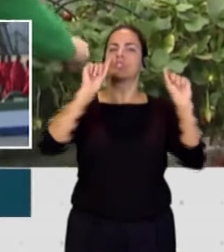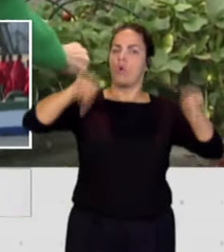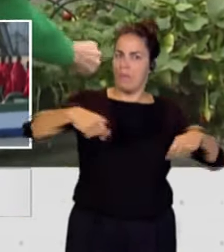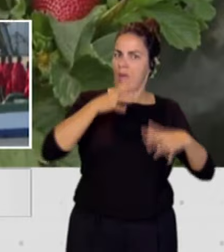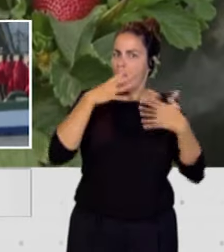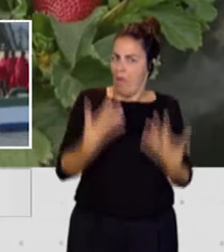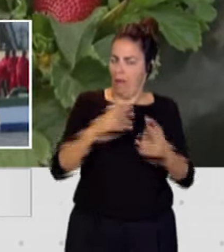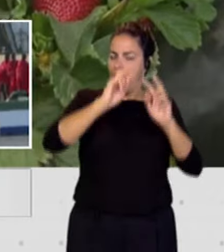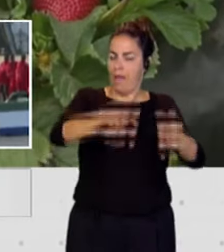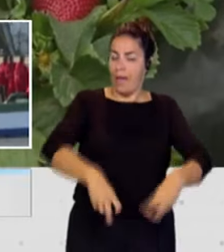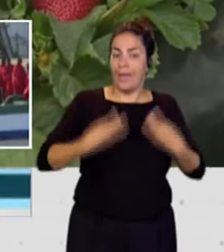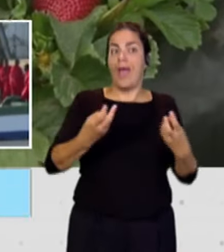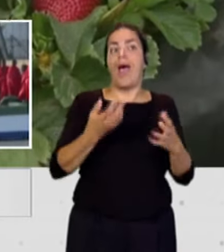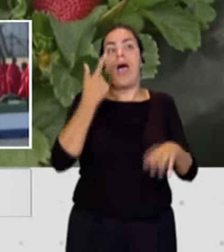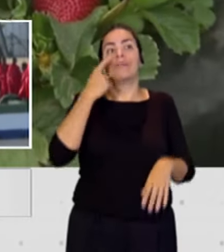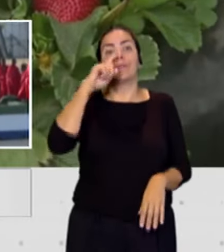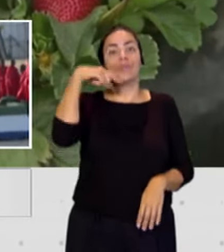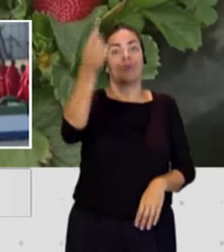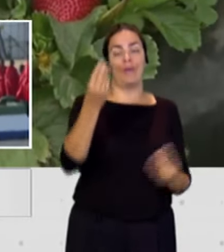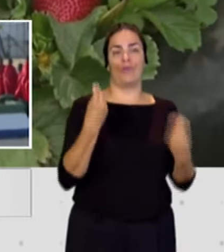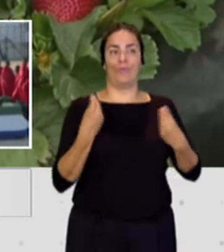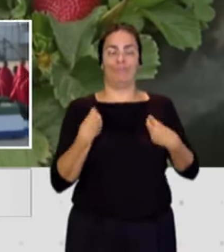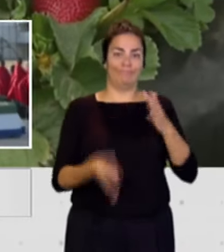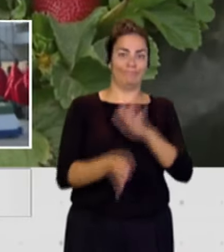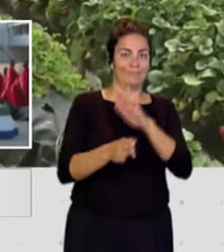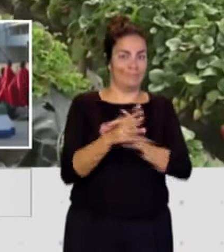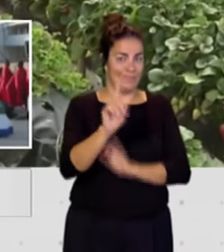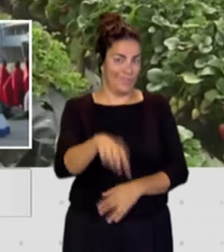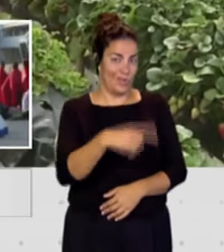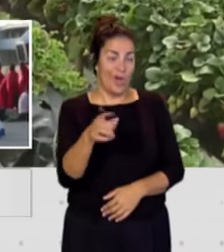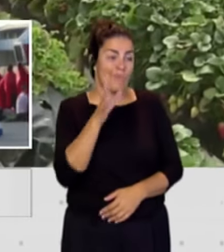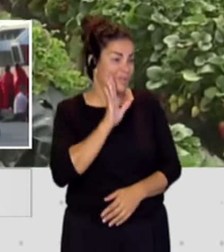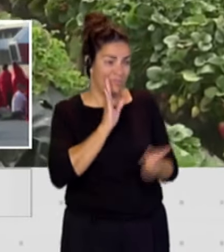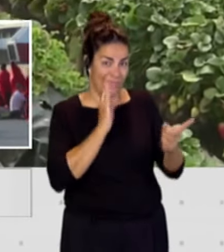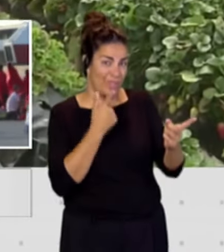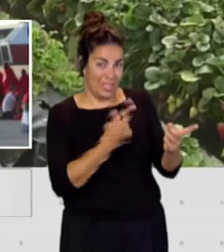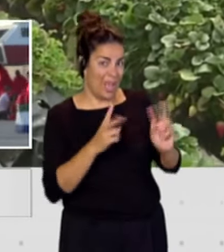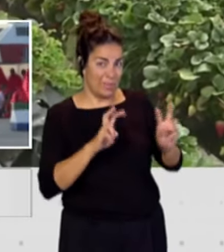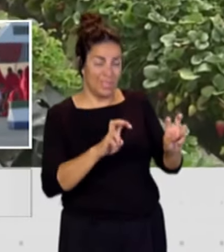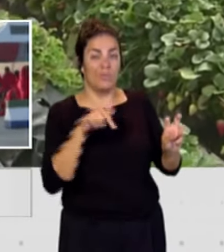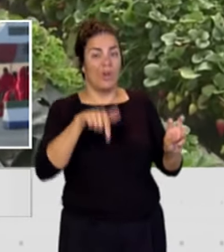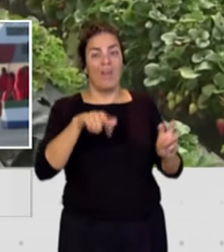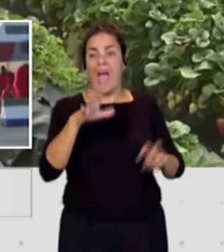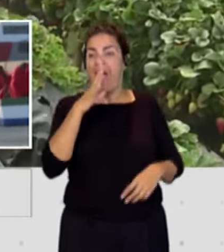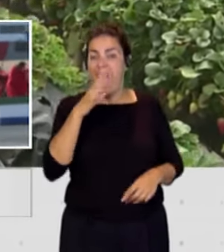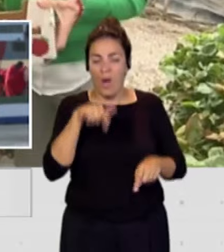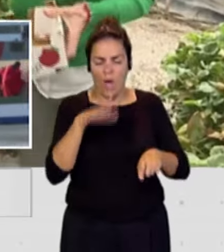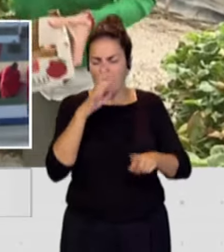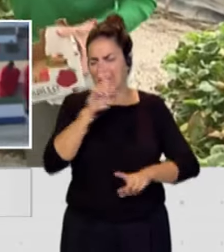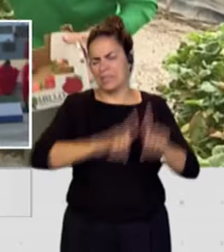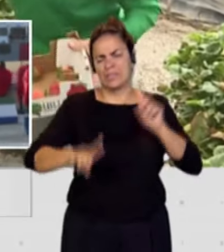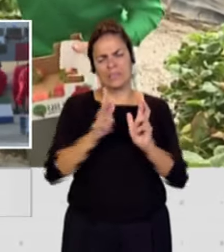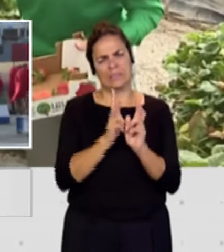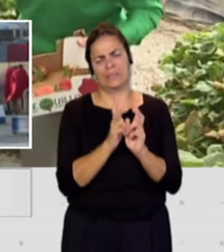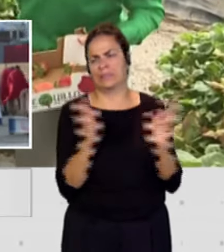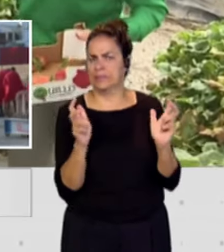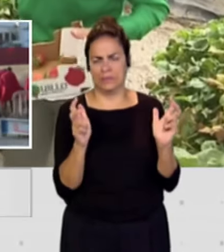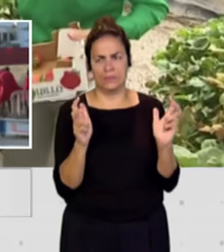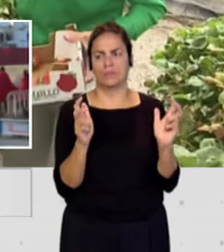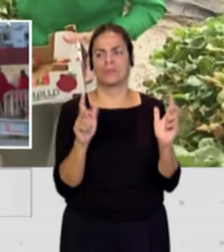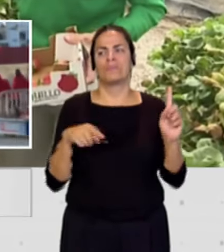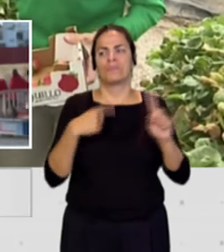vamos a ver si seguimos vivos el próximo año porque como tú iniciaste esta parte tenemos problema muy grave con el agua tenemos un problema muy grave como te digo